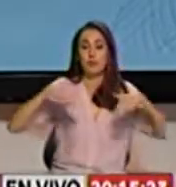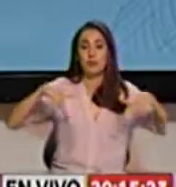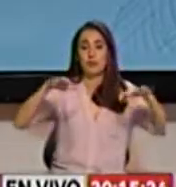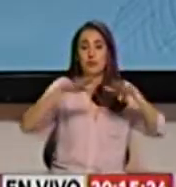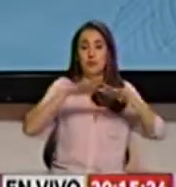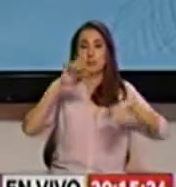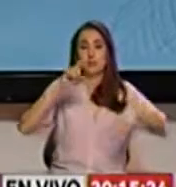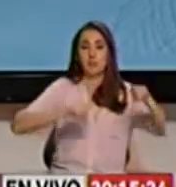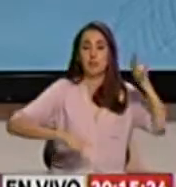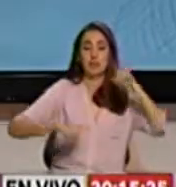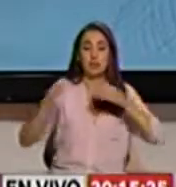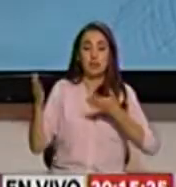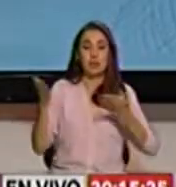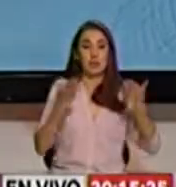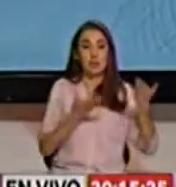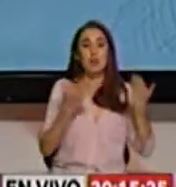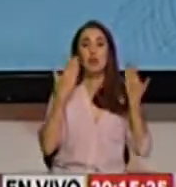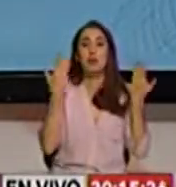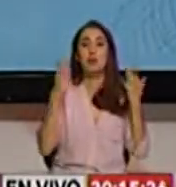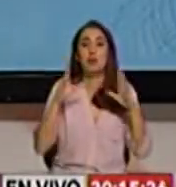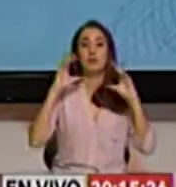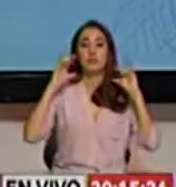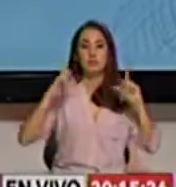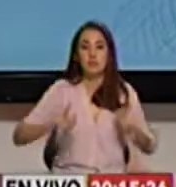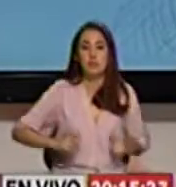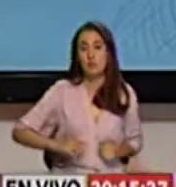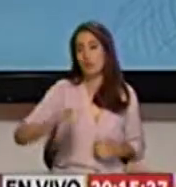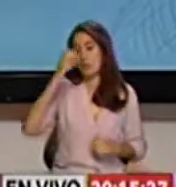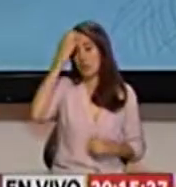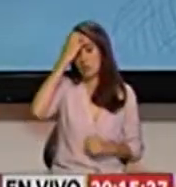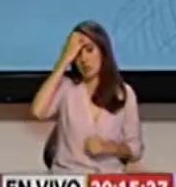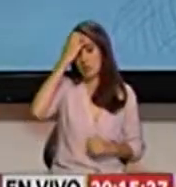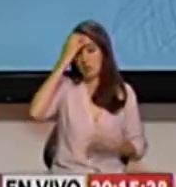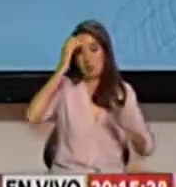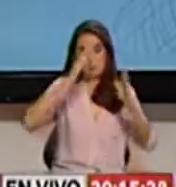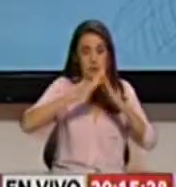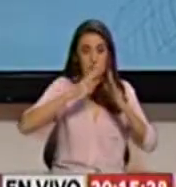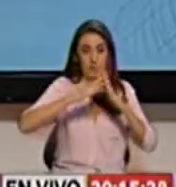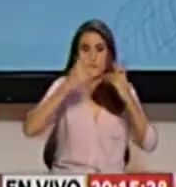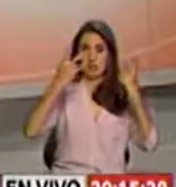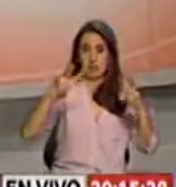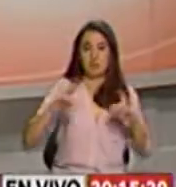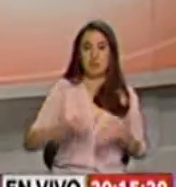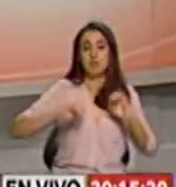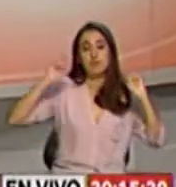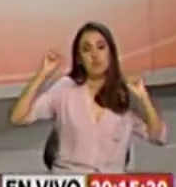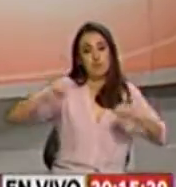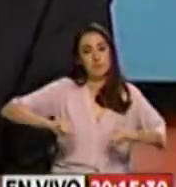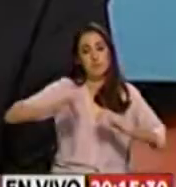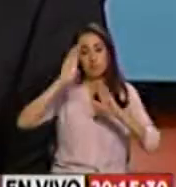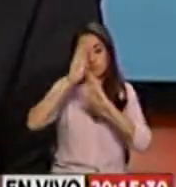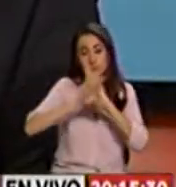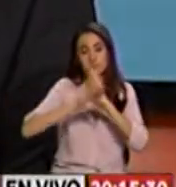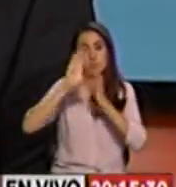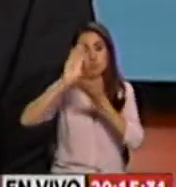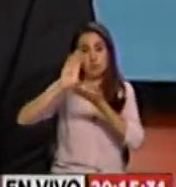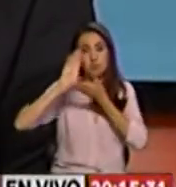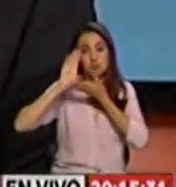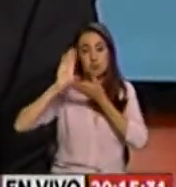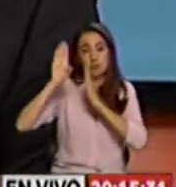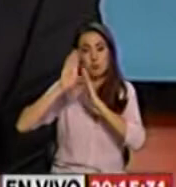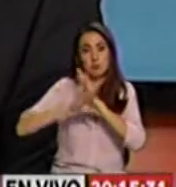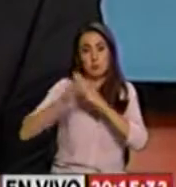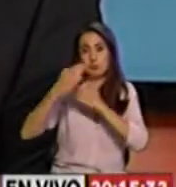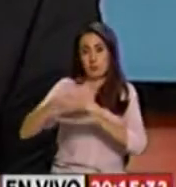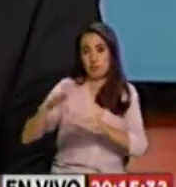relacionados al ámbito social, de salud, educación, vivienda, etcétera? Es que se dice que podría haber un recorte porque también se señala que no hay plata